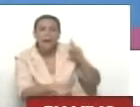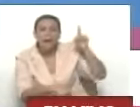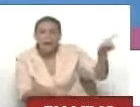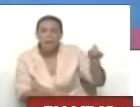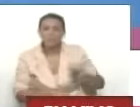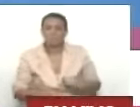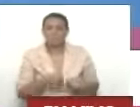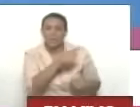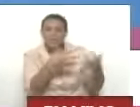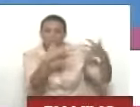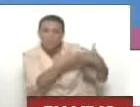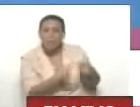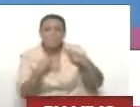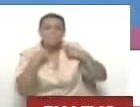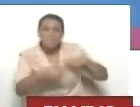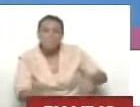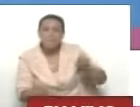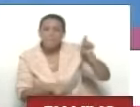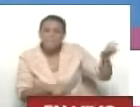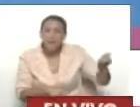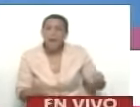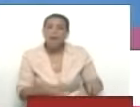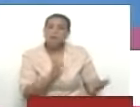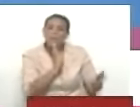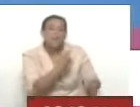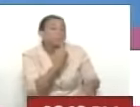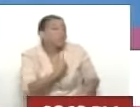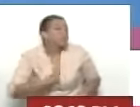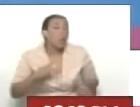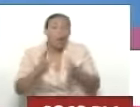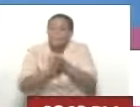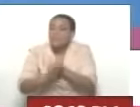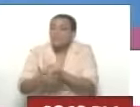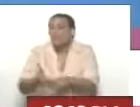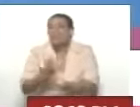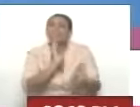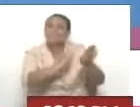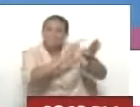Pierden ustedes más. Y te digo como me dijo una gran amiga mía.